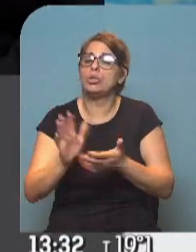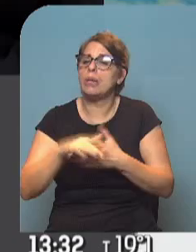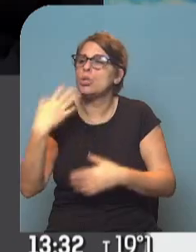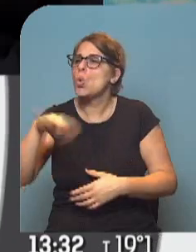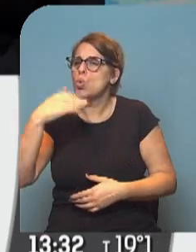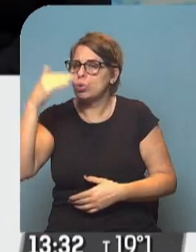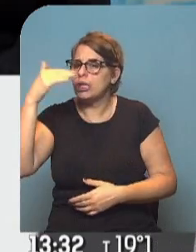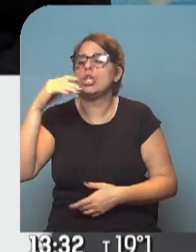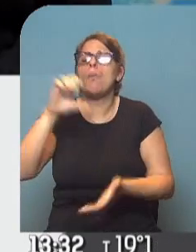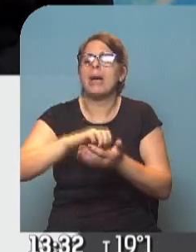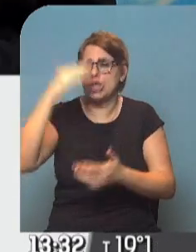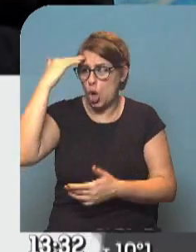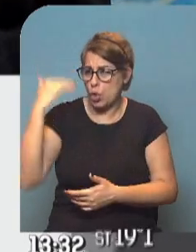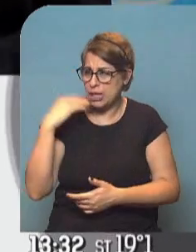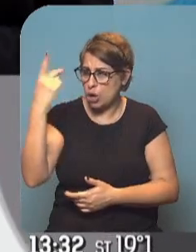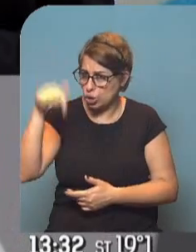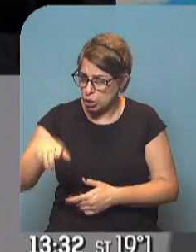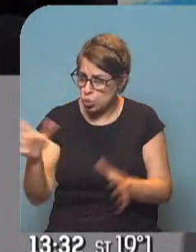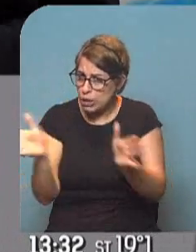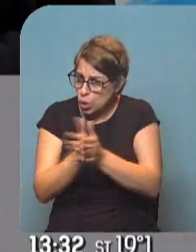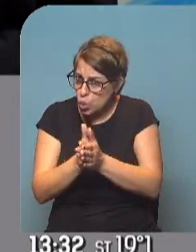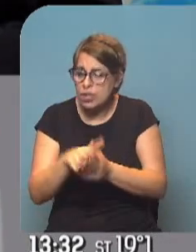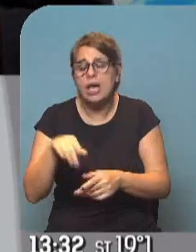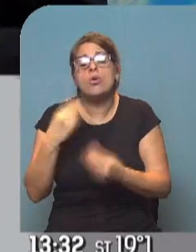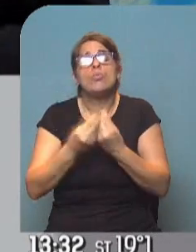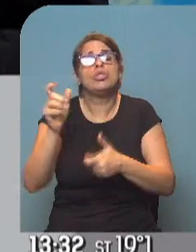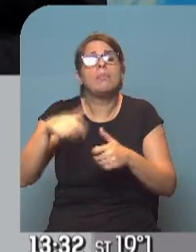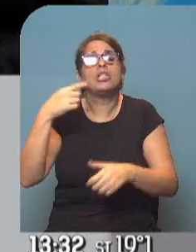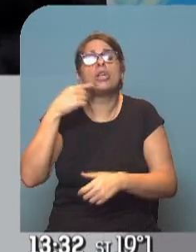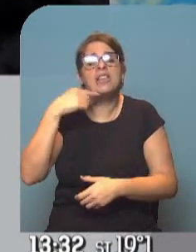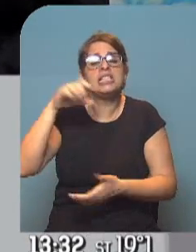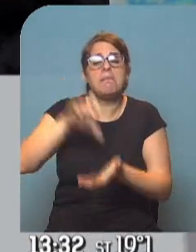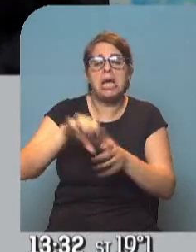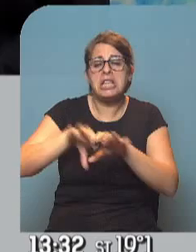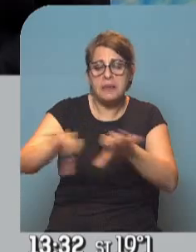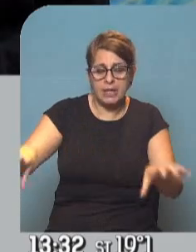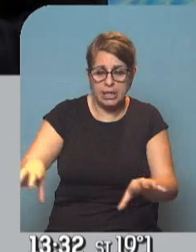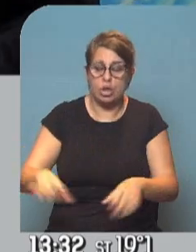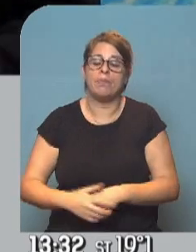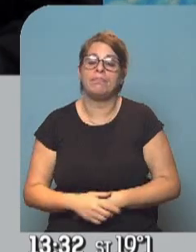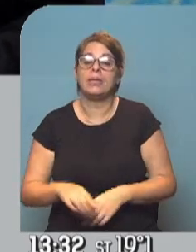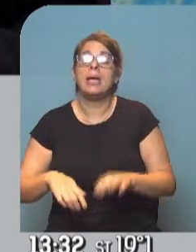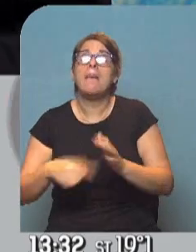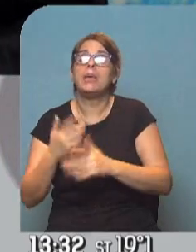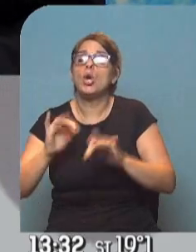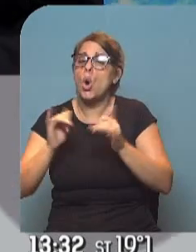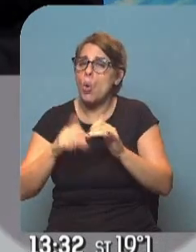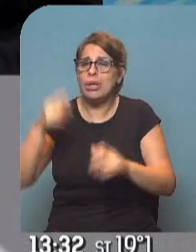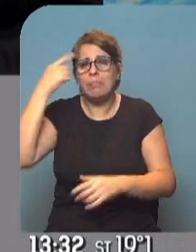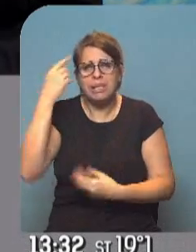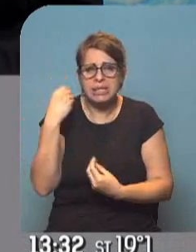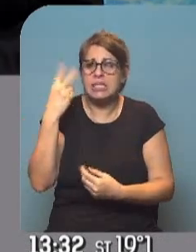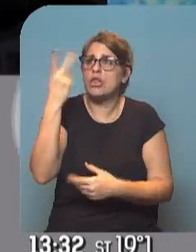país, Corea. Es decir, mientras para muchos es un país que está dividido, que sigue dividido, para los más jóvenes en realidad son